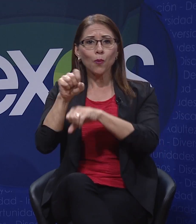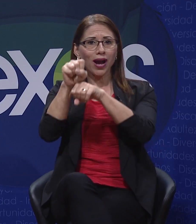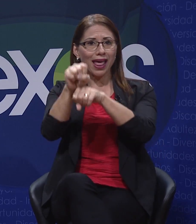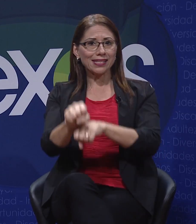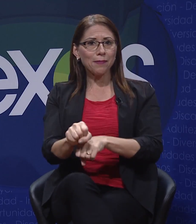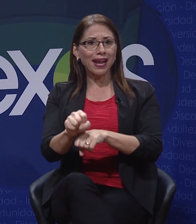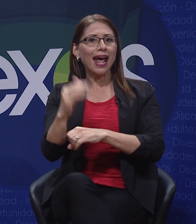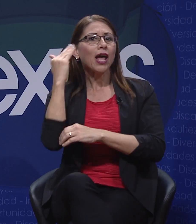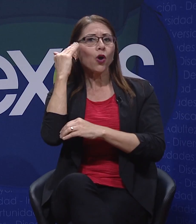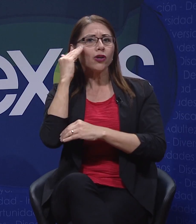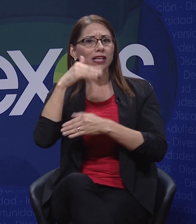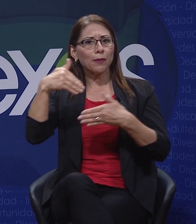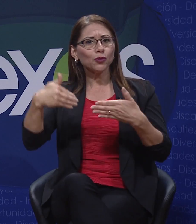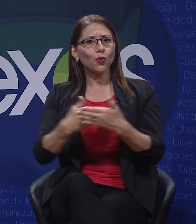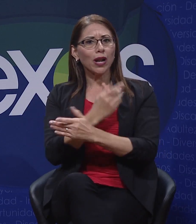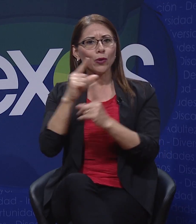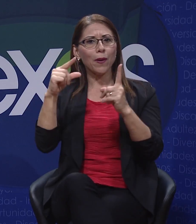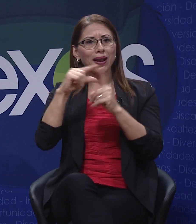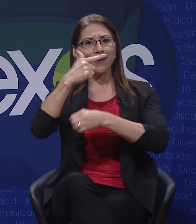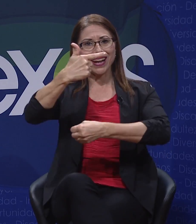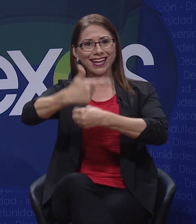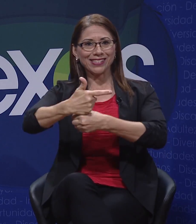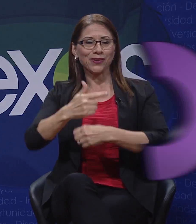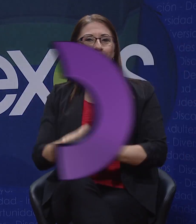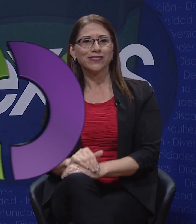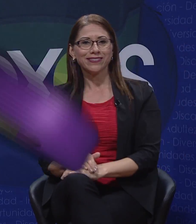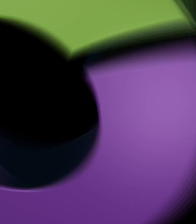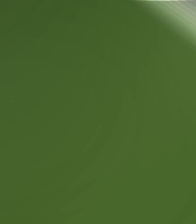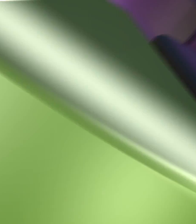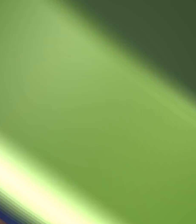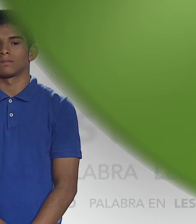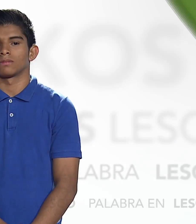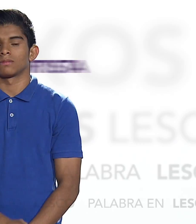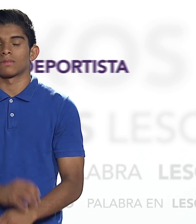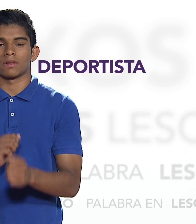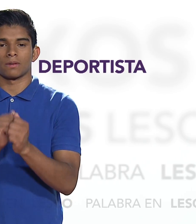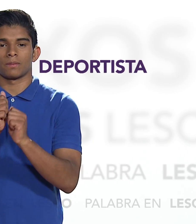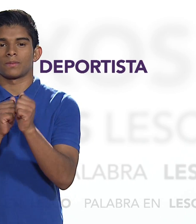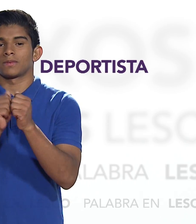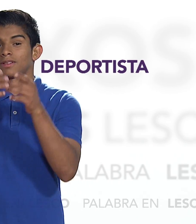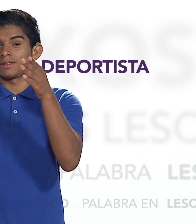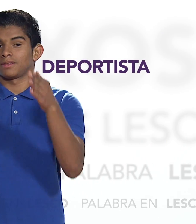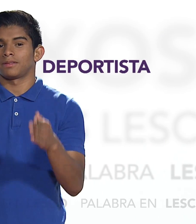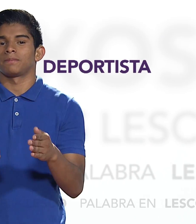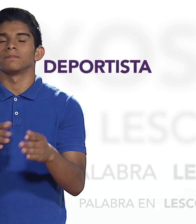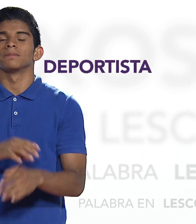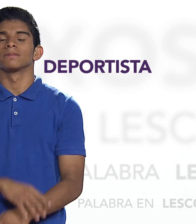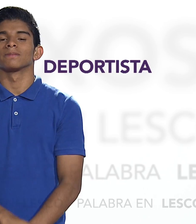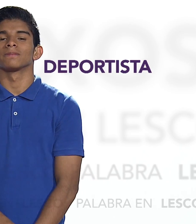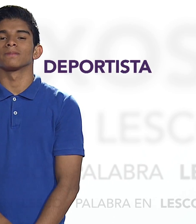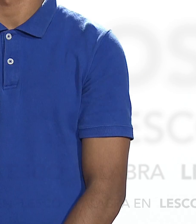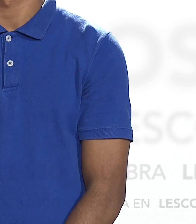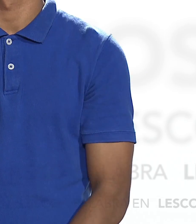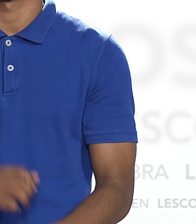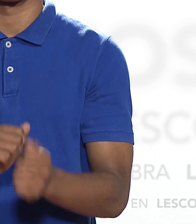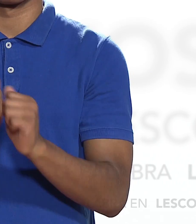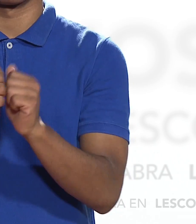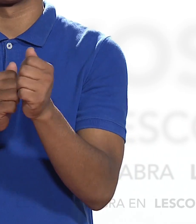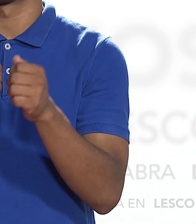Ahora, como cada semana, conoceremos una nueva palabra en lesco. Deportista.